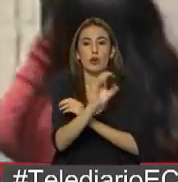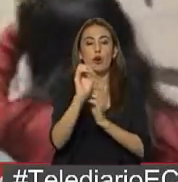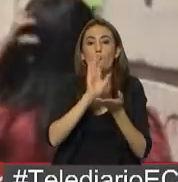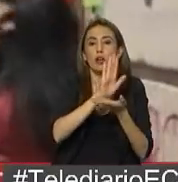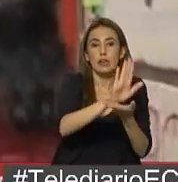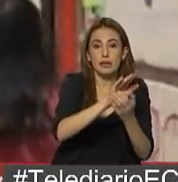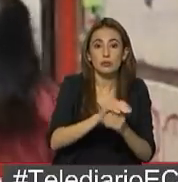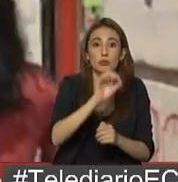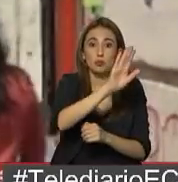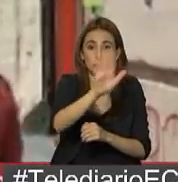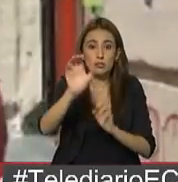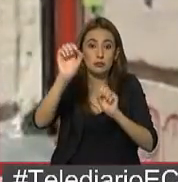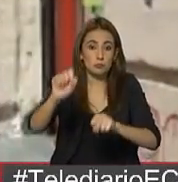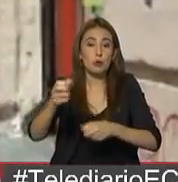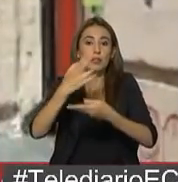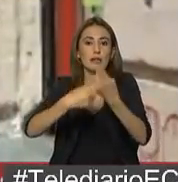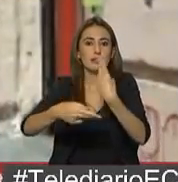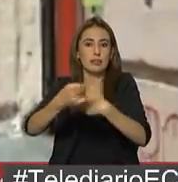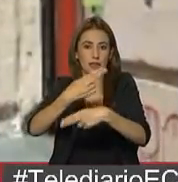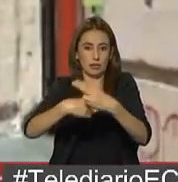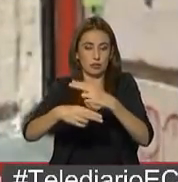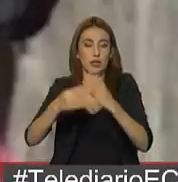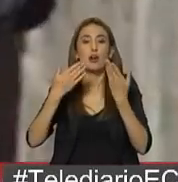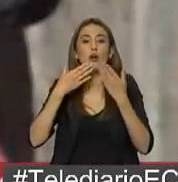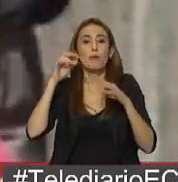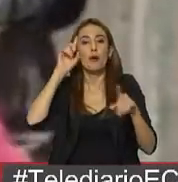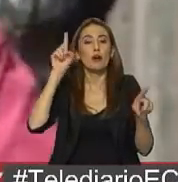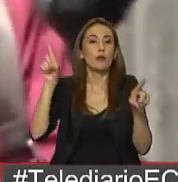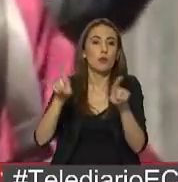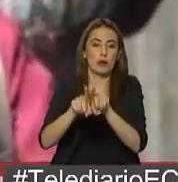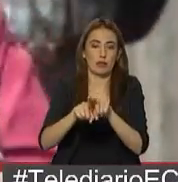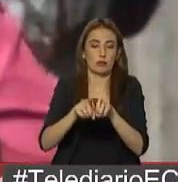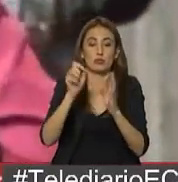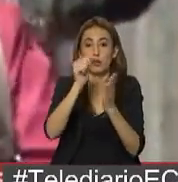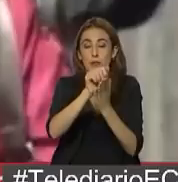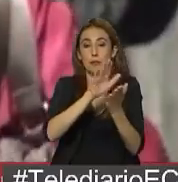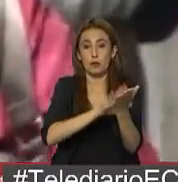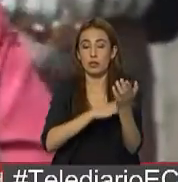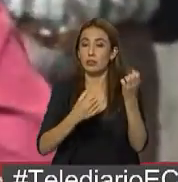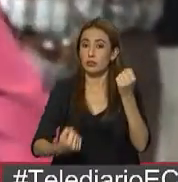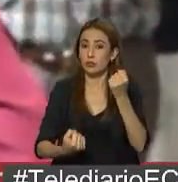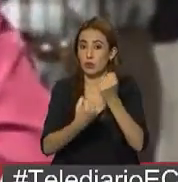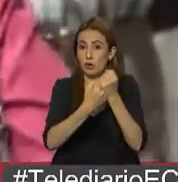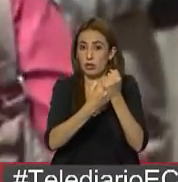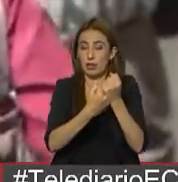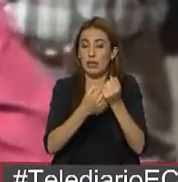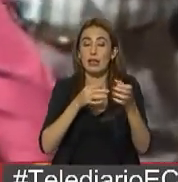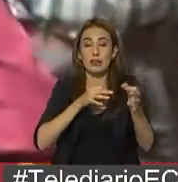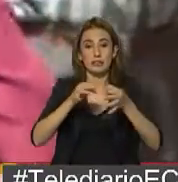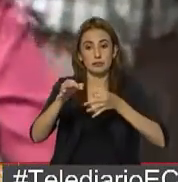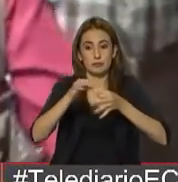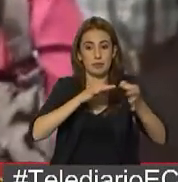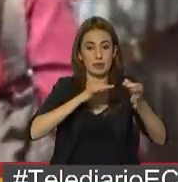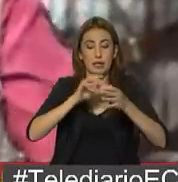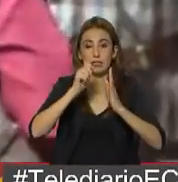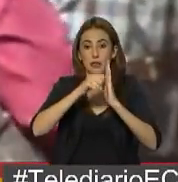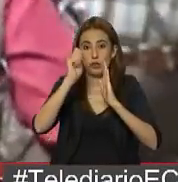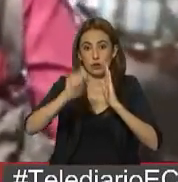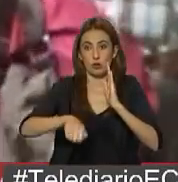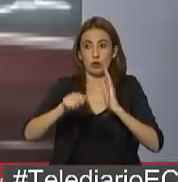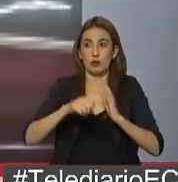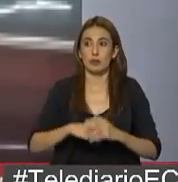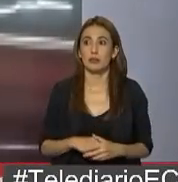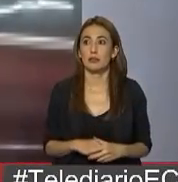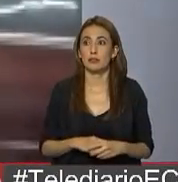podrán negociarla mediante acuerdos preconcursales con el proyecto de ley de apoyo humanitario. Así lo explica el abogado Roberto